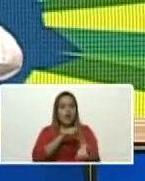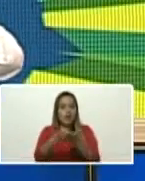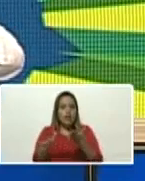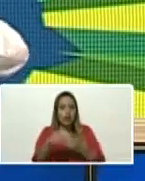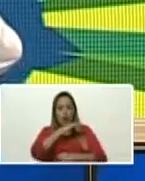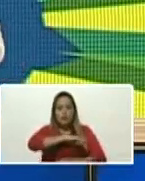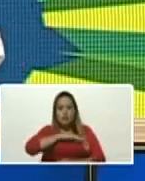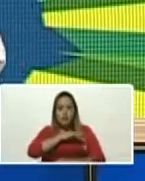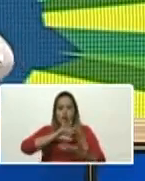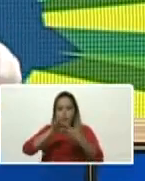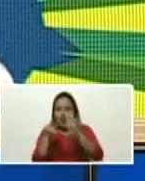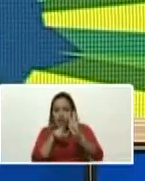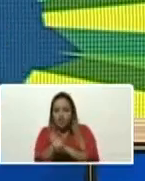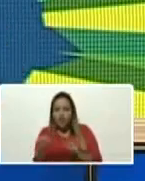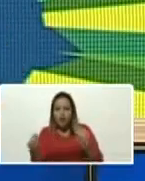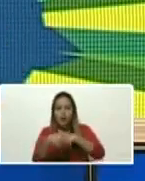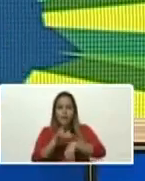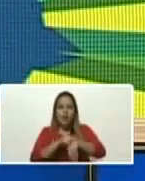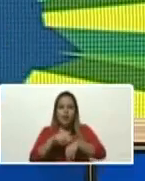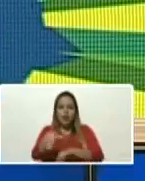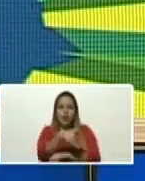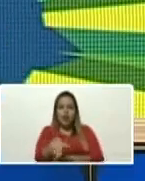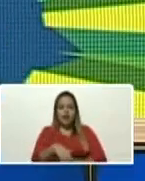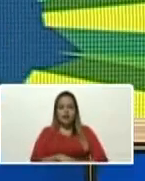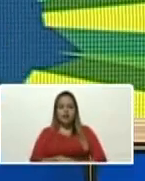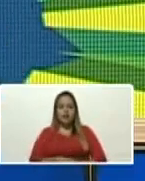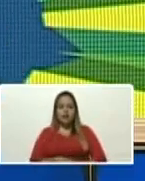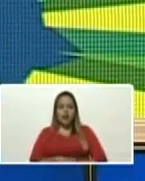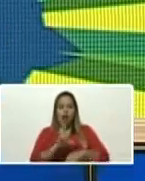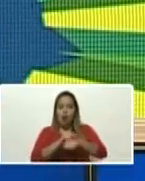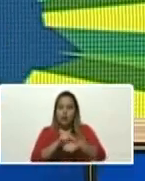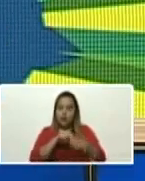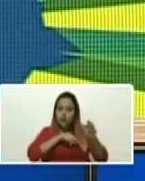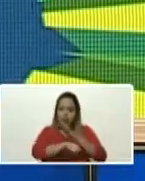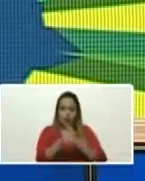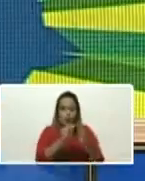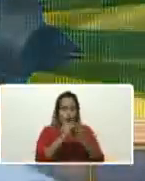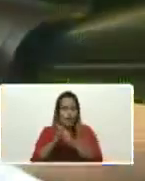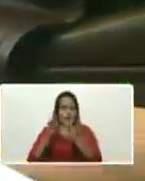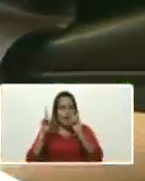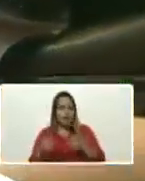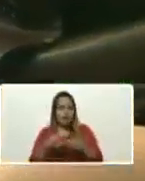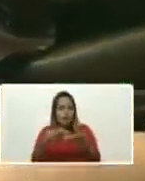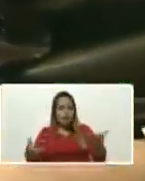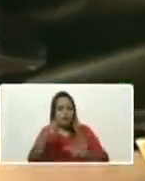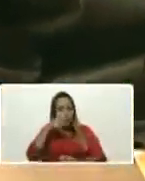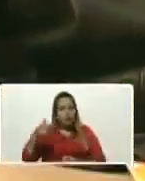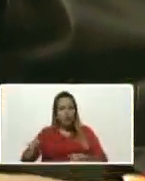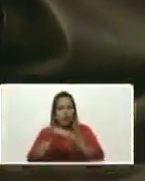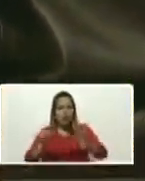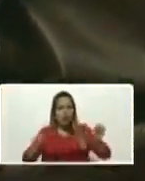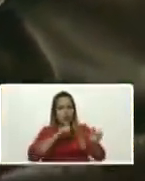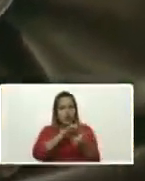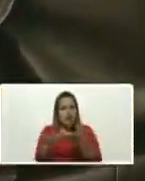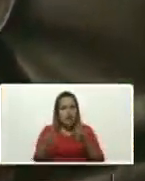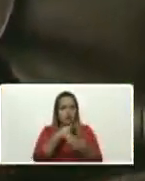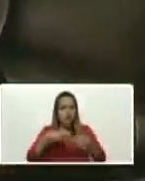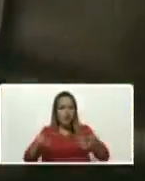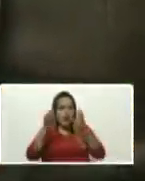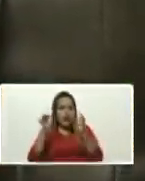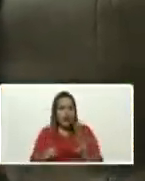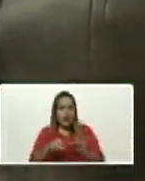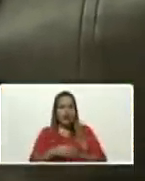misión Barrio Adentro y los médicos de calle, los médicos de comunidad. Le garantizamos a nuestro pueblo la educación gratuita, pública y de